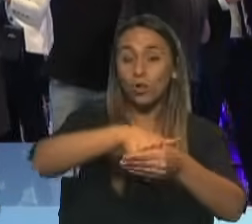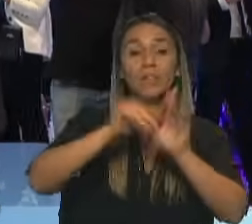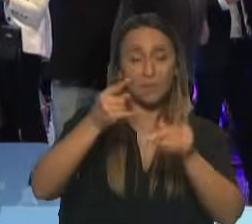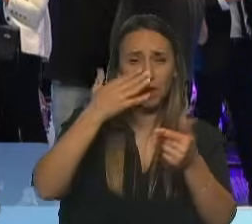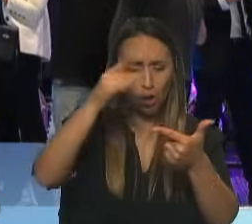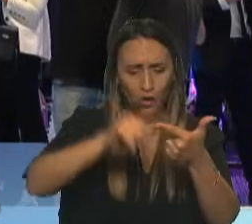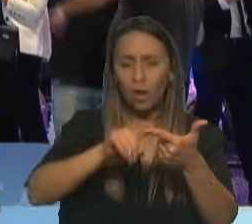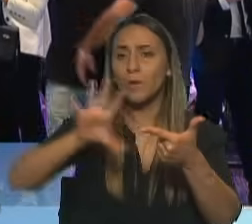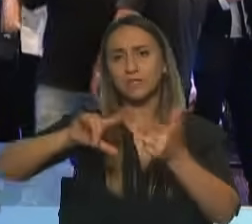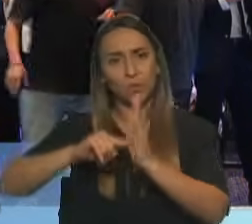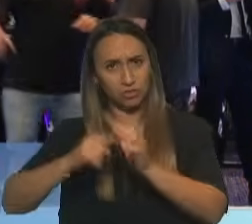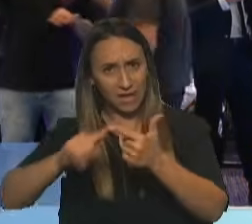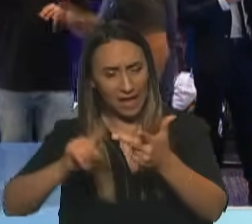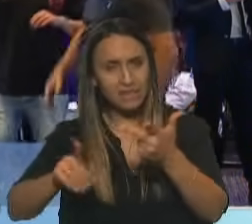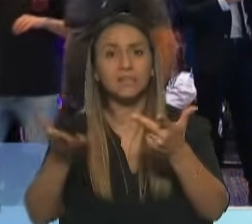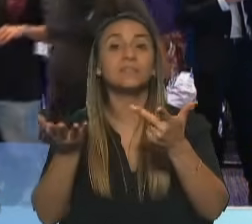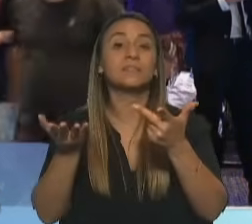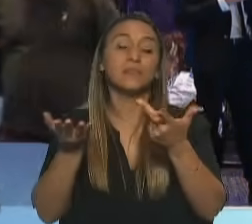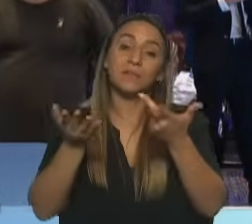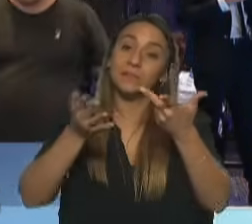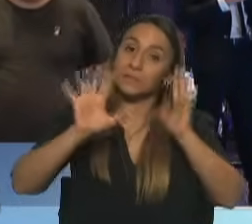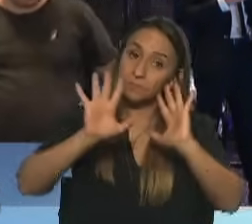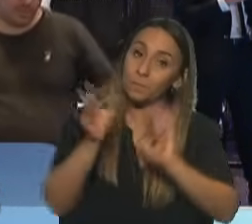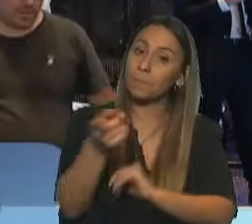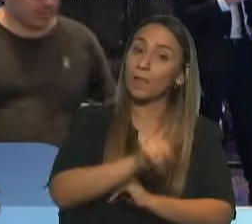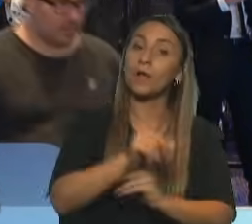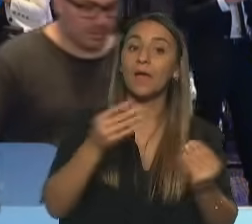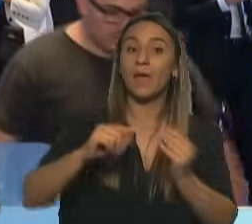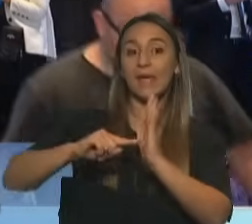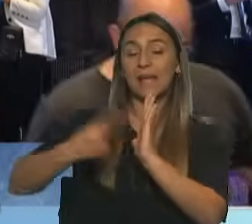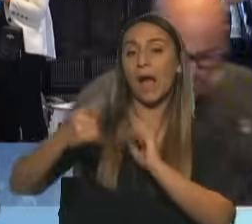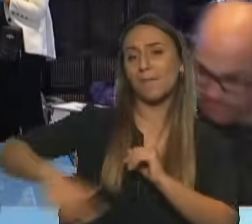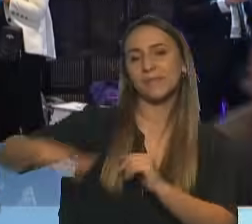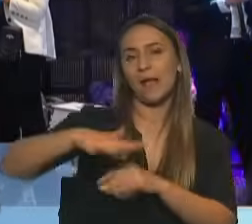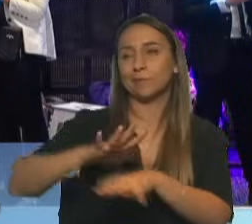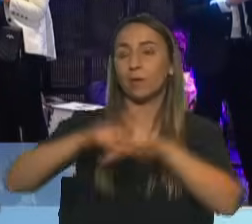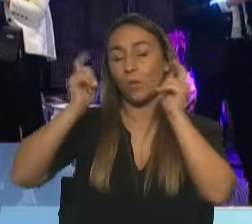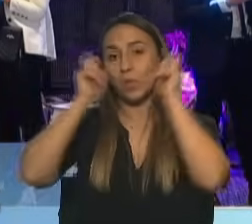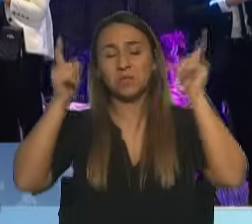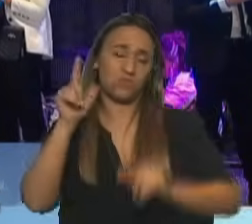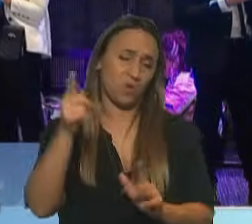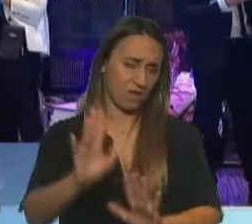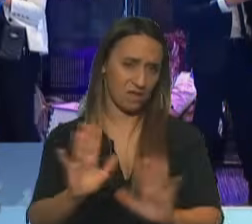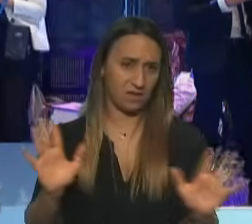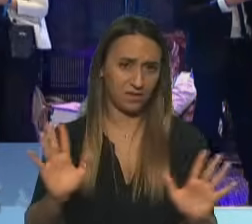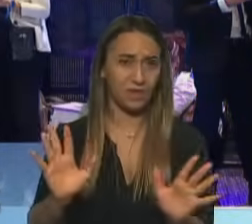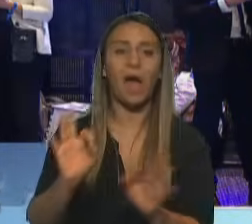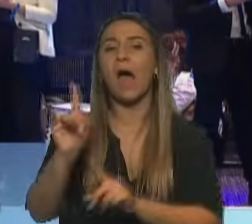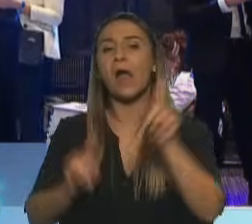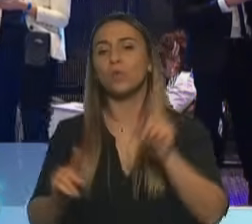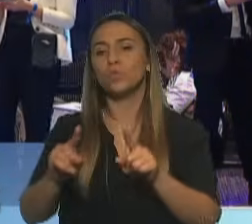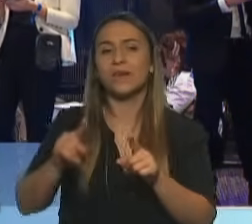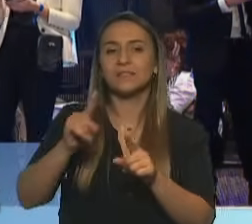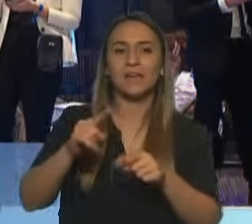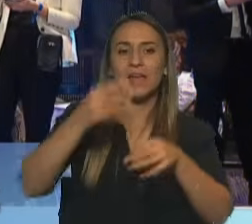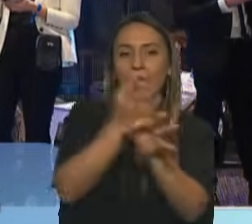En Córdoba también. Y después lo otro es Ciudad de Buenos Aires, parece que no hay ninguna sorpresa hasta acá, ¿no? Como ya empezaban a salir algunas mesas testigos